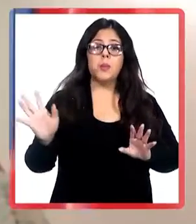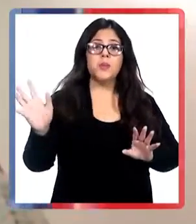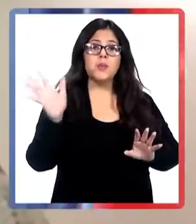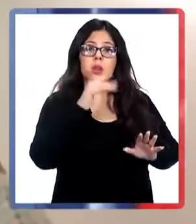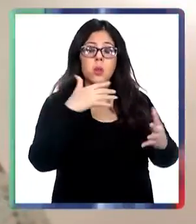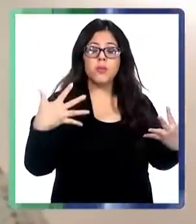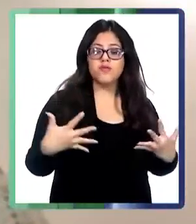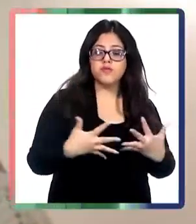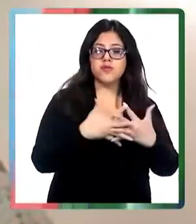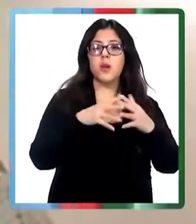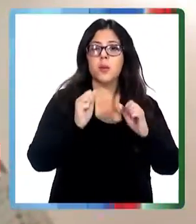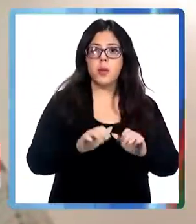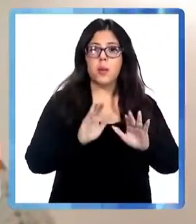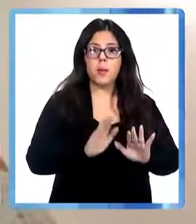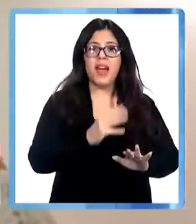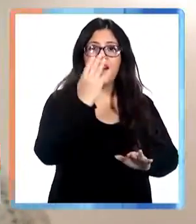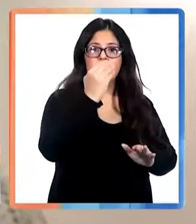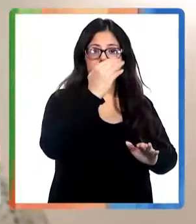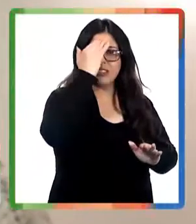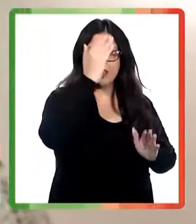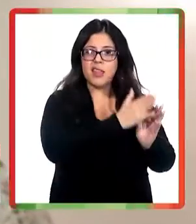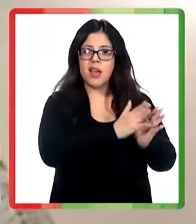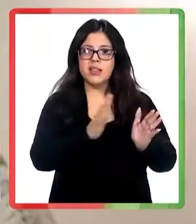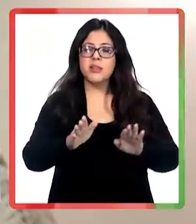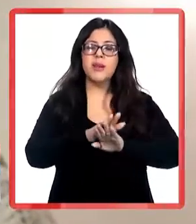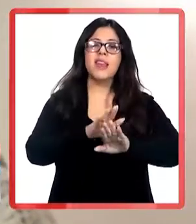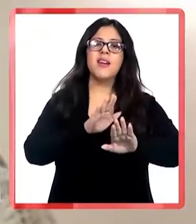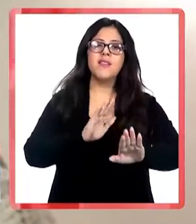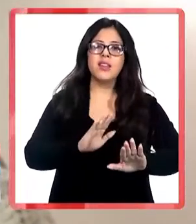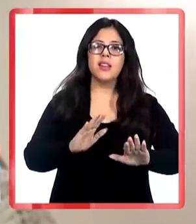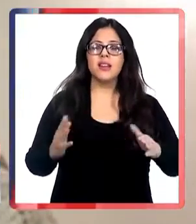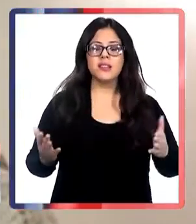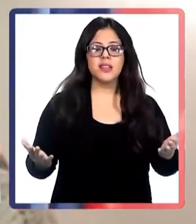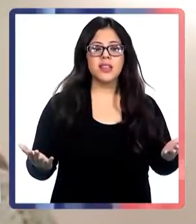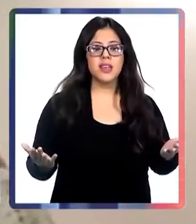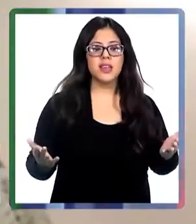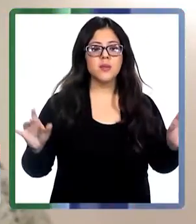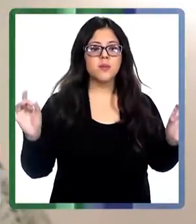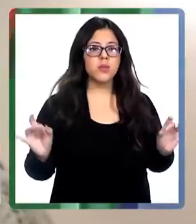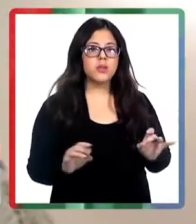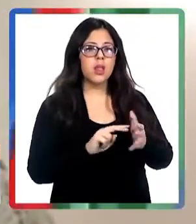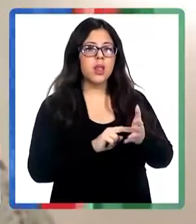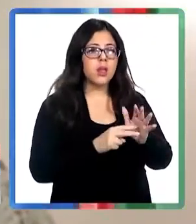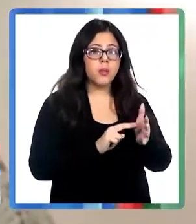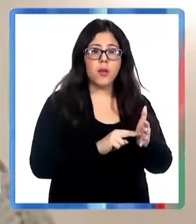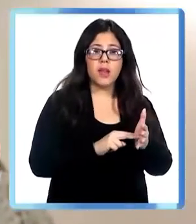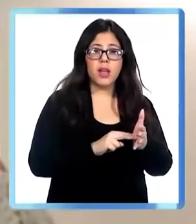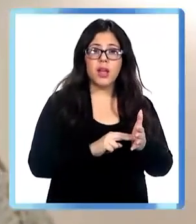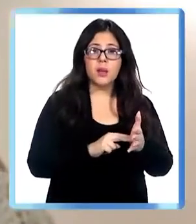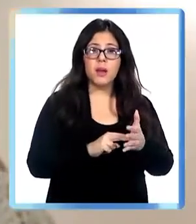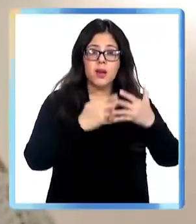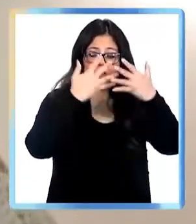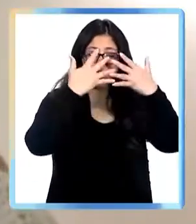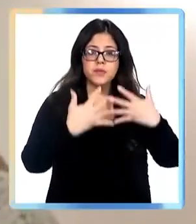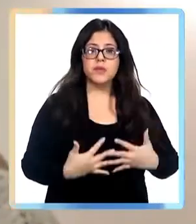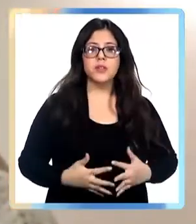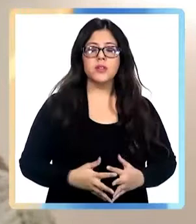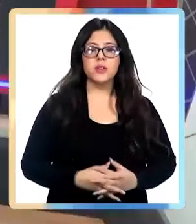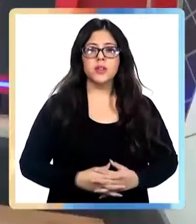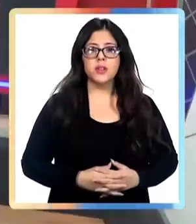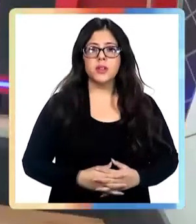hayan coincidido, podríamos esperar 14 días para evitar algún tipo de solapamiento en lo que serían los eventos